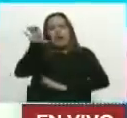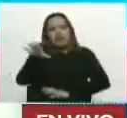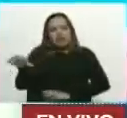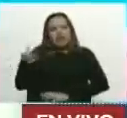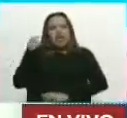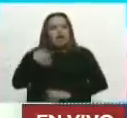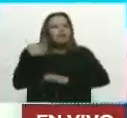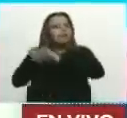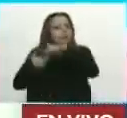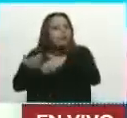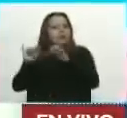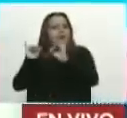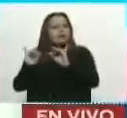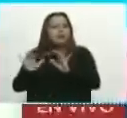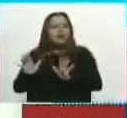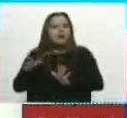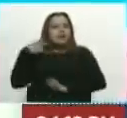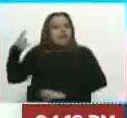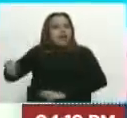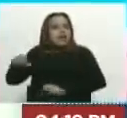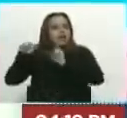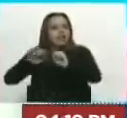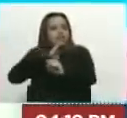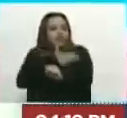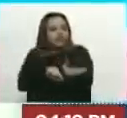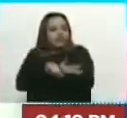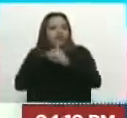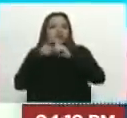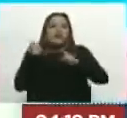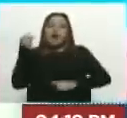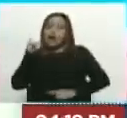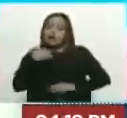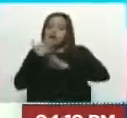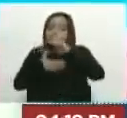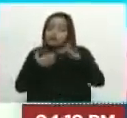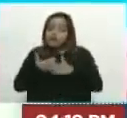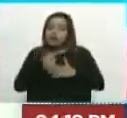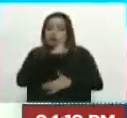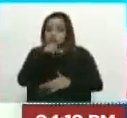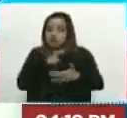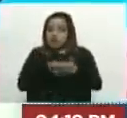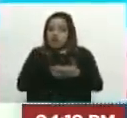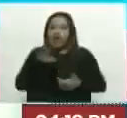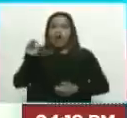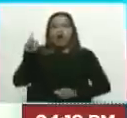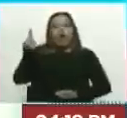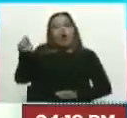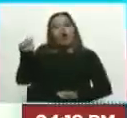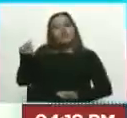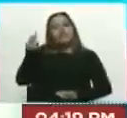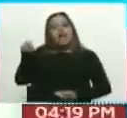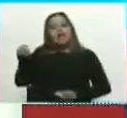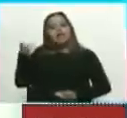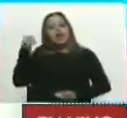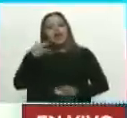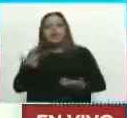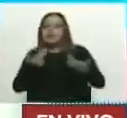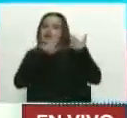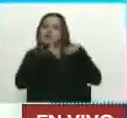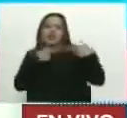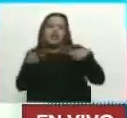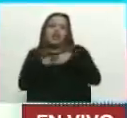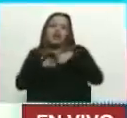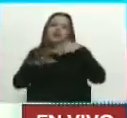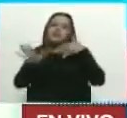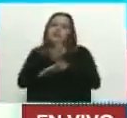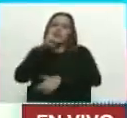que estamos en una situación realmente compleja donde la OTAN está, bueno, pues ocupando este papel, como siempre, de